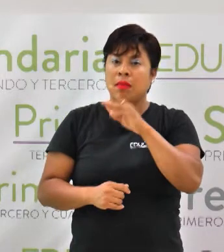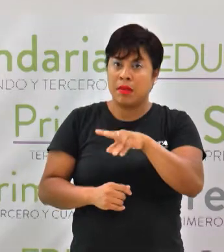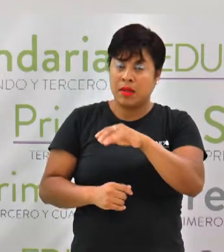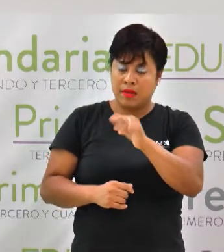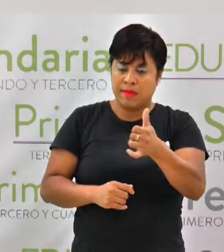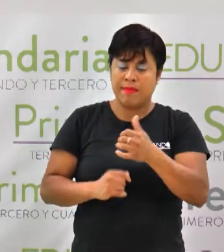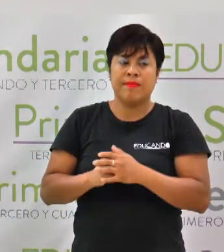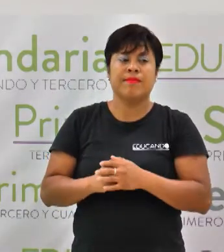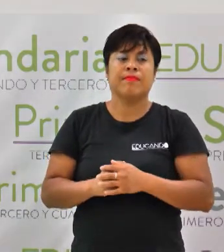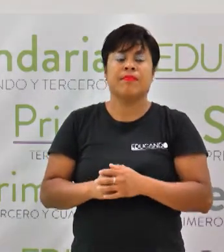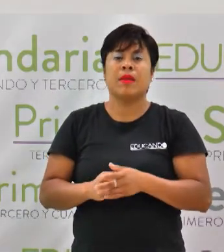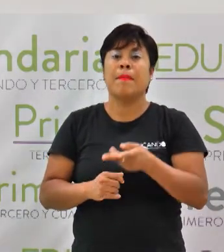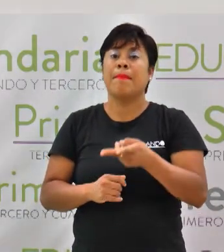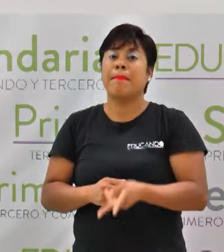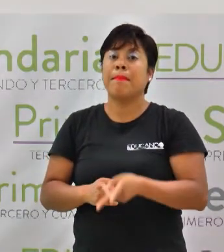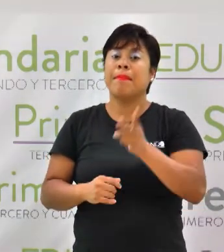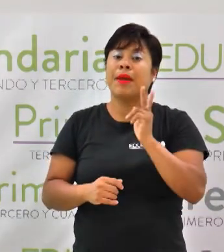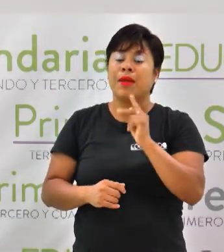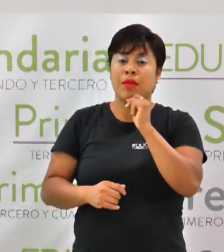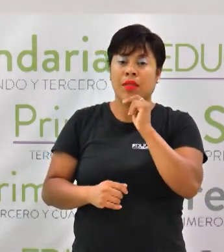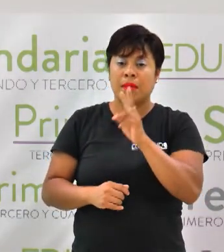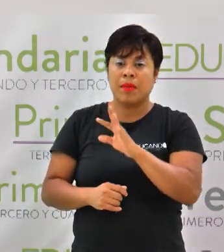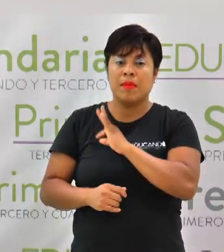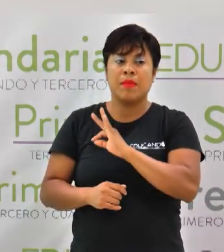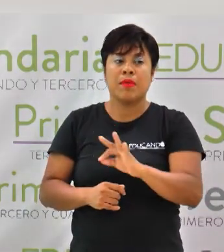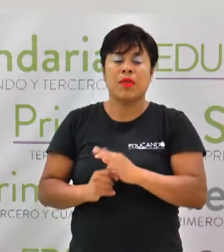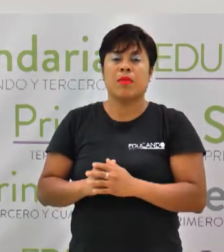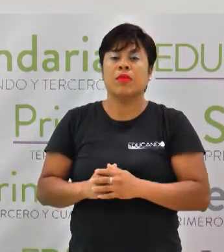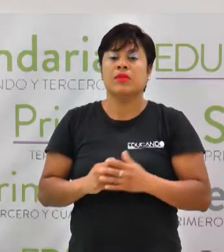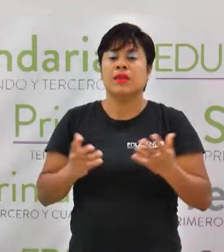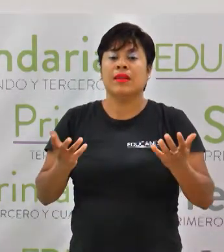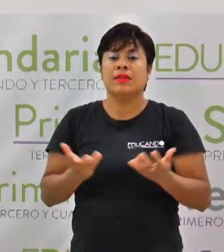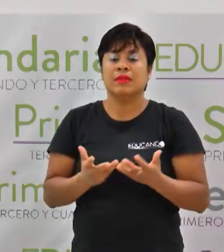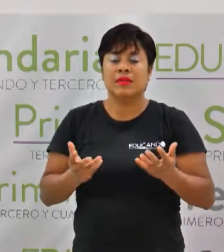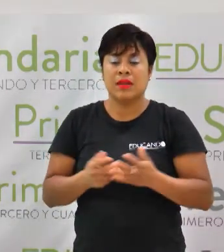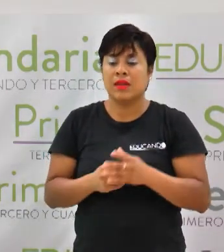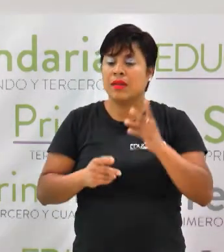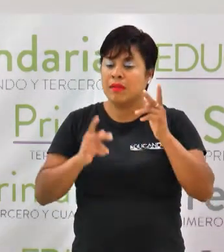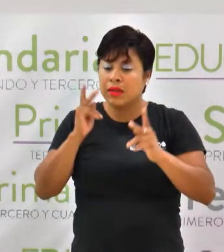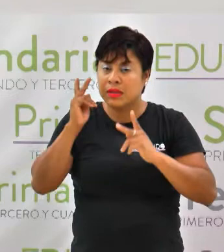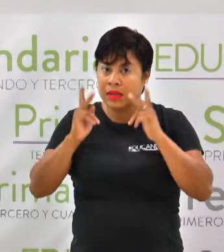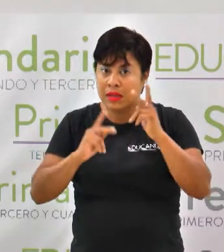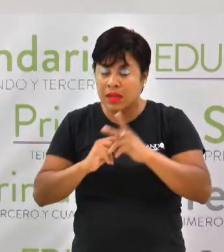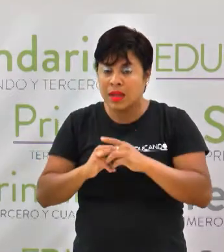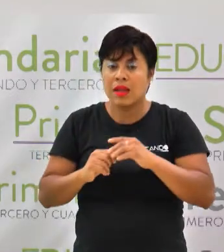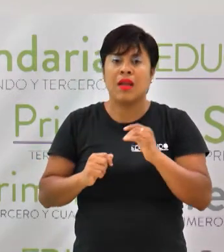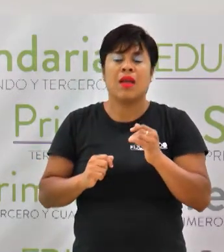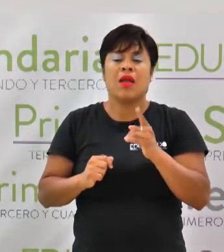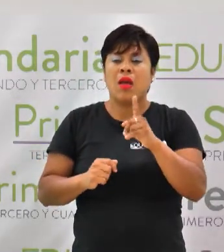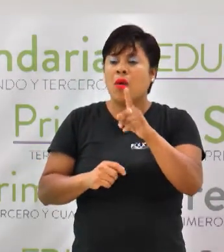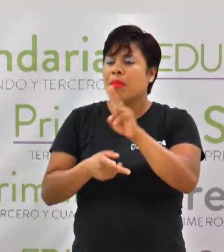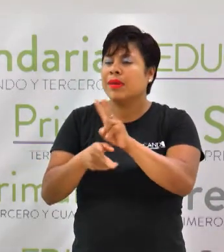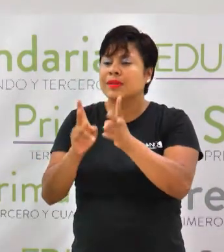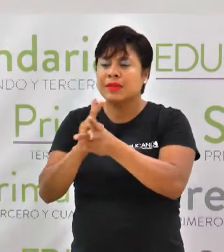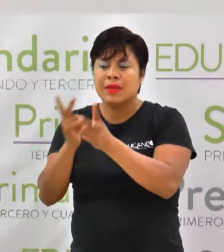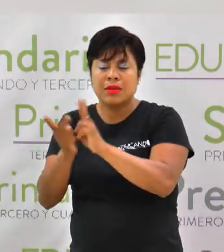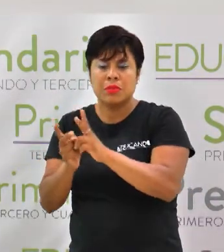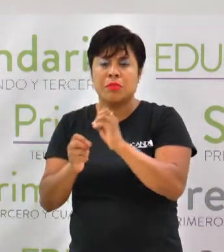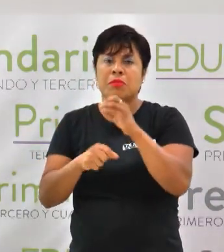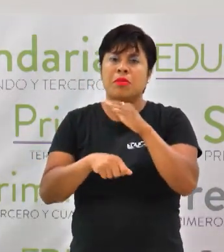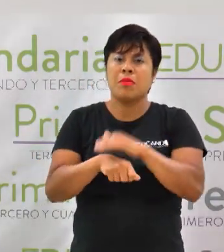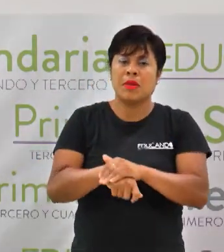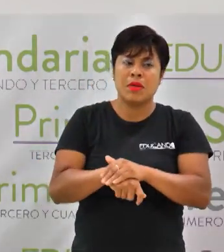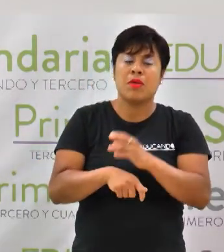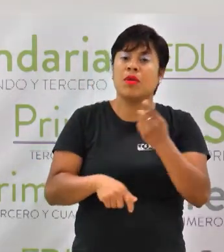en esos sitios, pero que también podemos consultar, ir a visitar a algún vecino